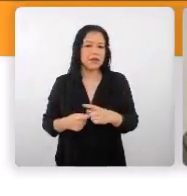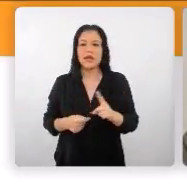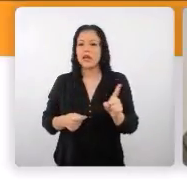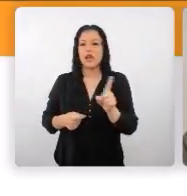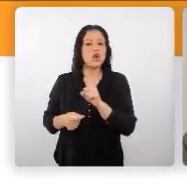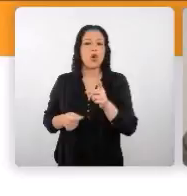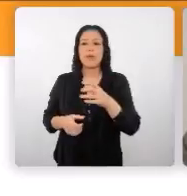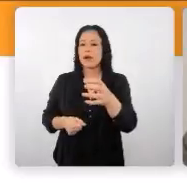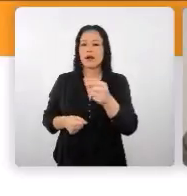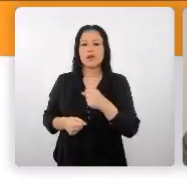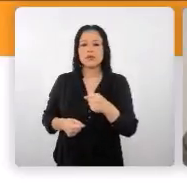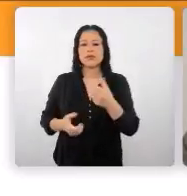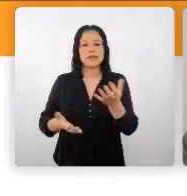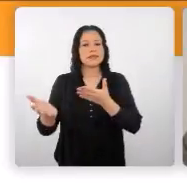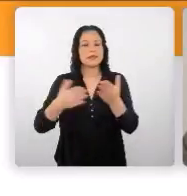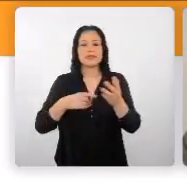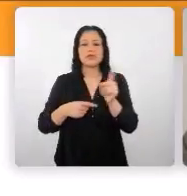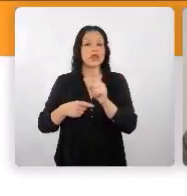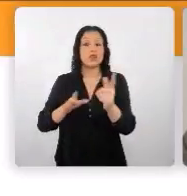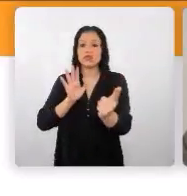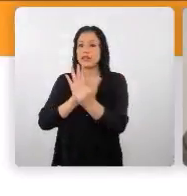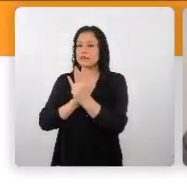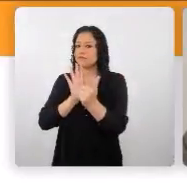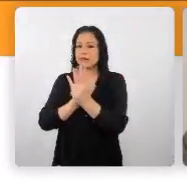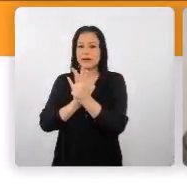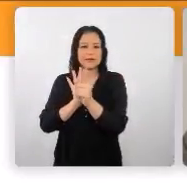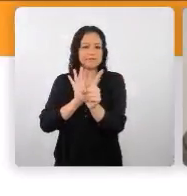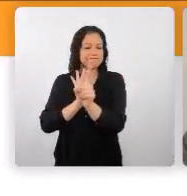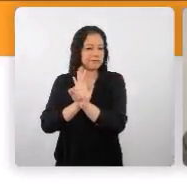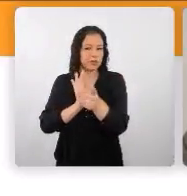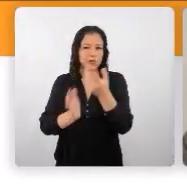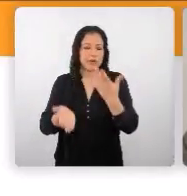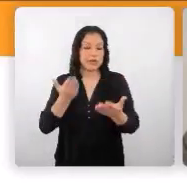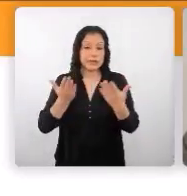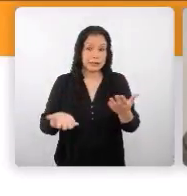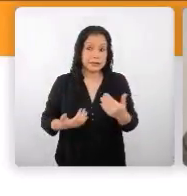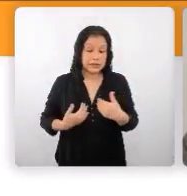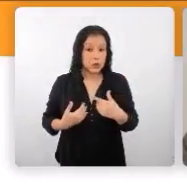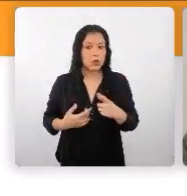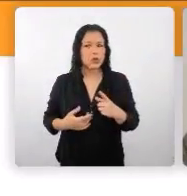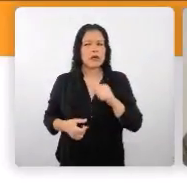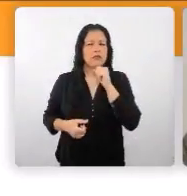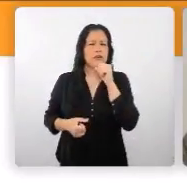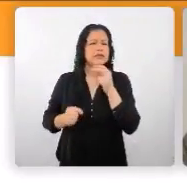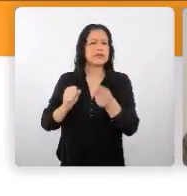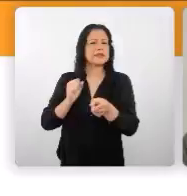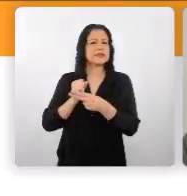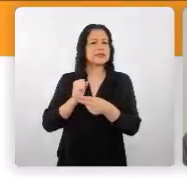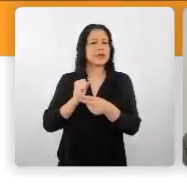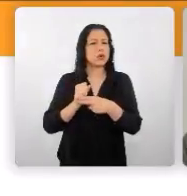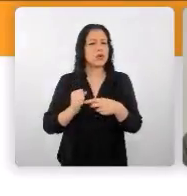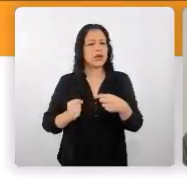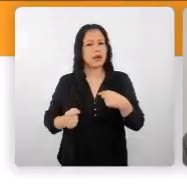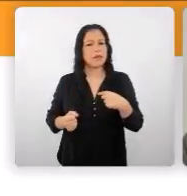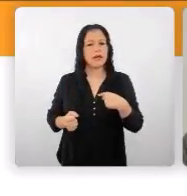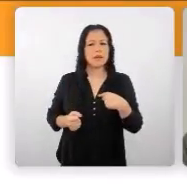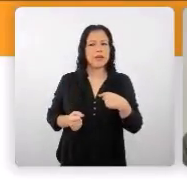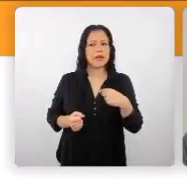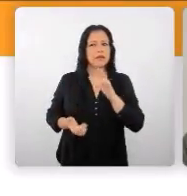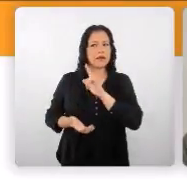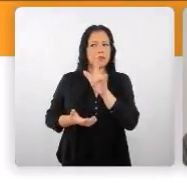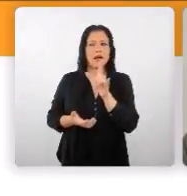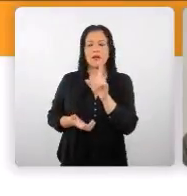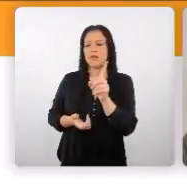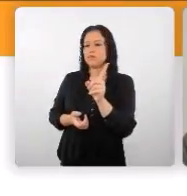a contratar servicios informales que puedan resultar inseguros para el pasajero